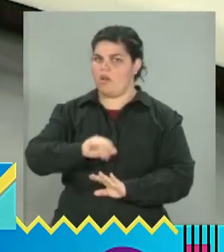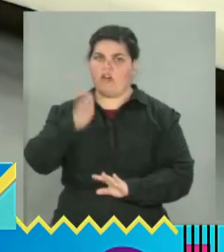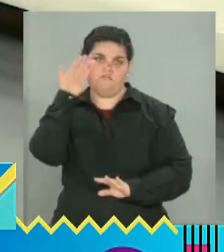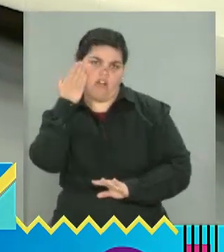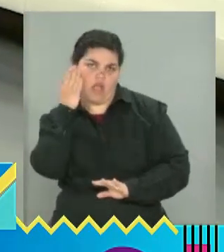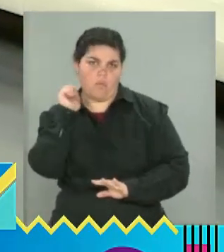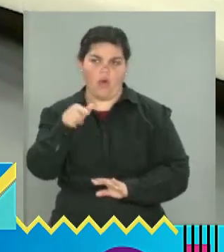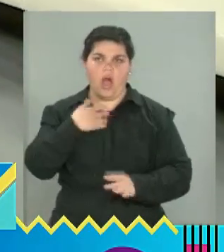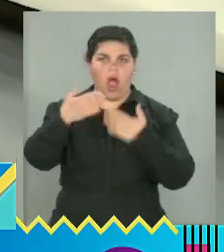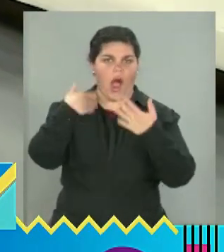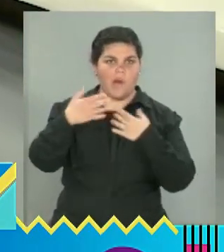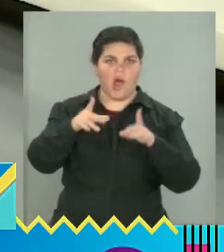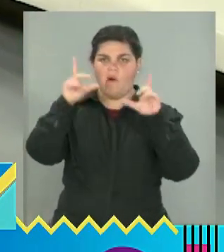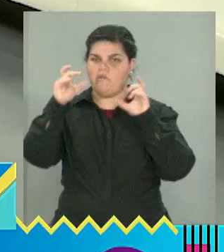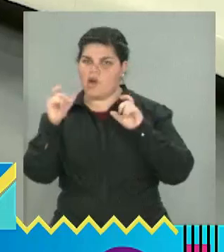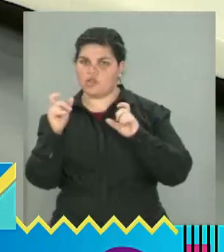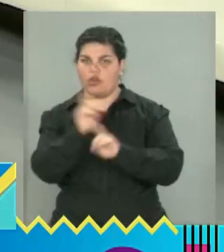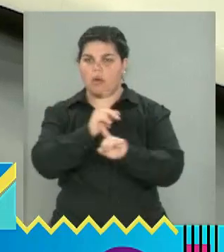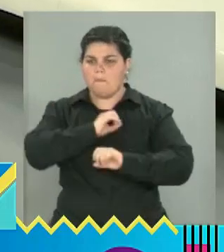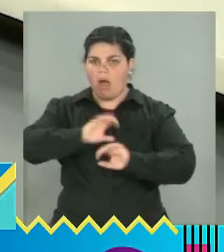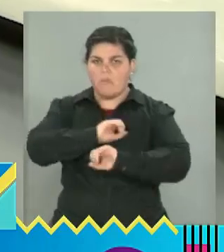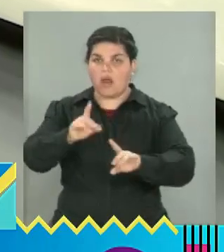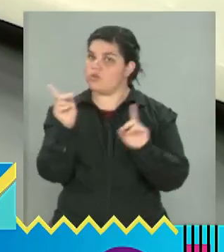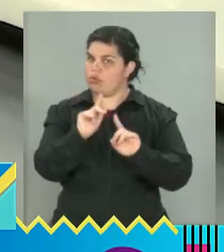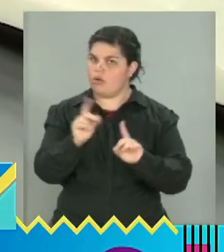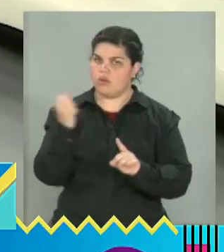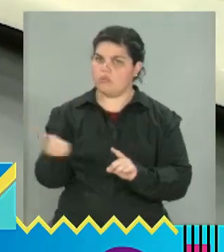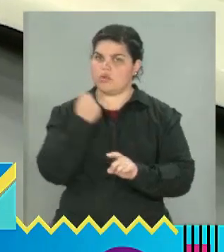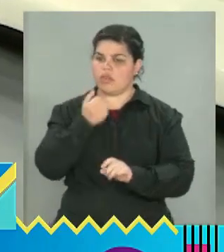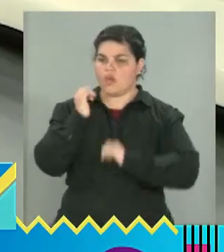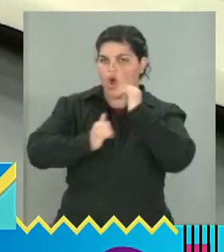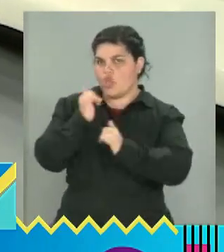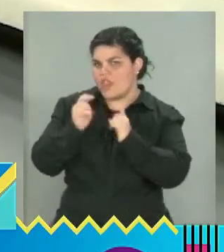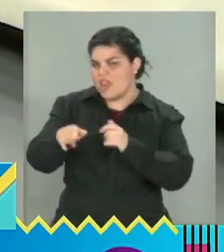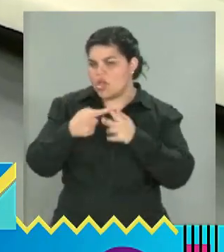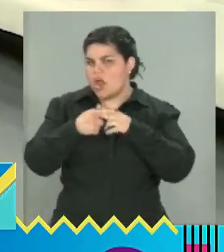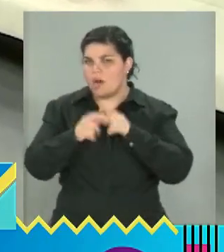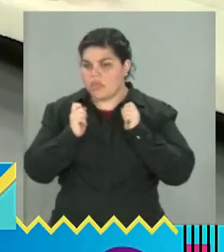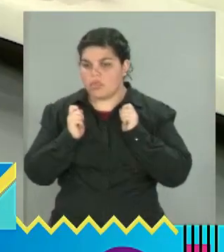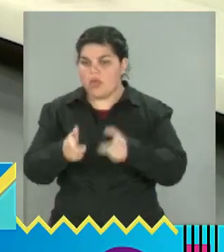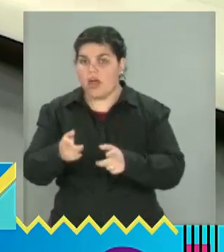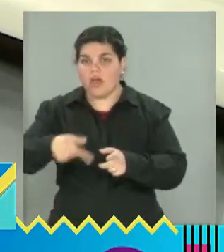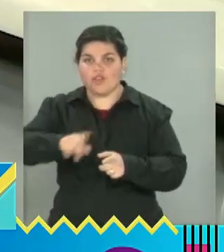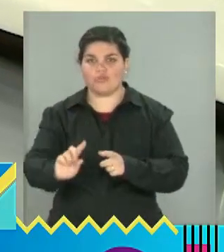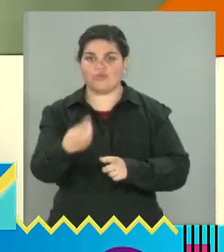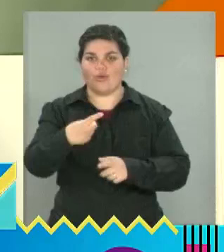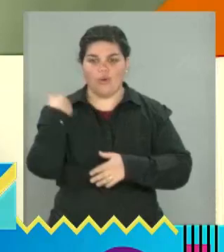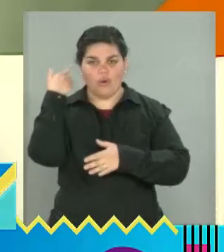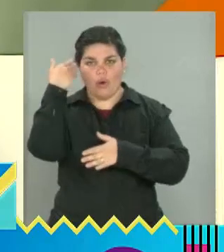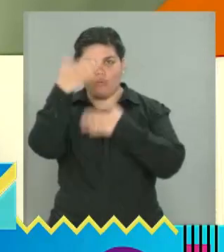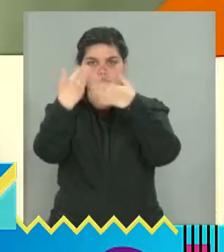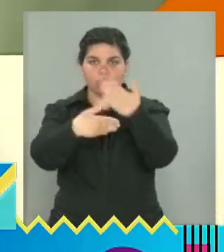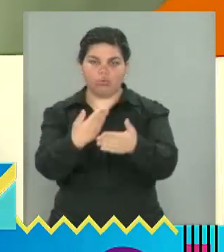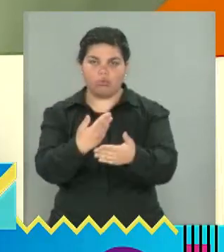hablar con alguien o poner una No, foto sí. así. Dar herramientas Sino es para- darles Sí, darles herramientas a herramientas. ellos y que ellos vayan construyendo también. O sea, que ellos en este espacio